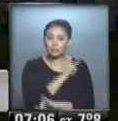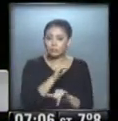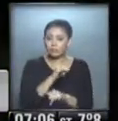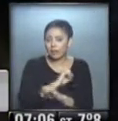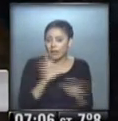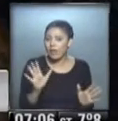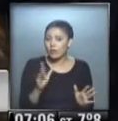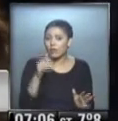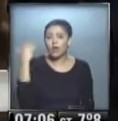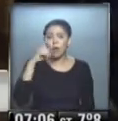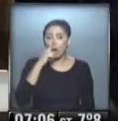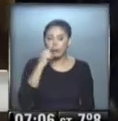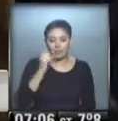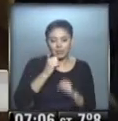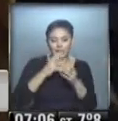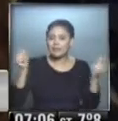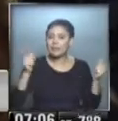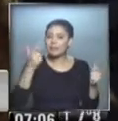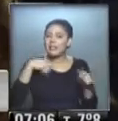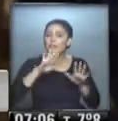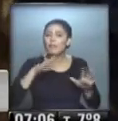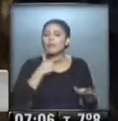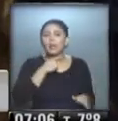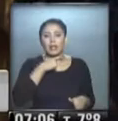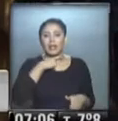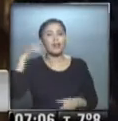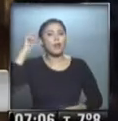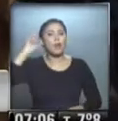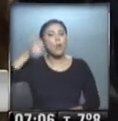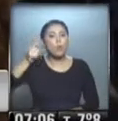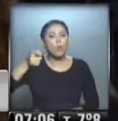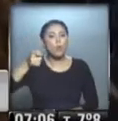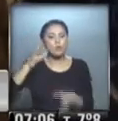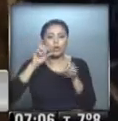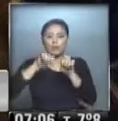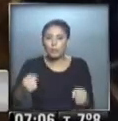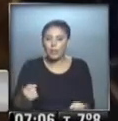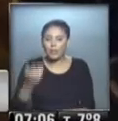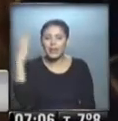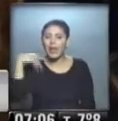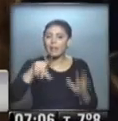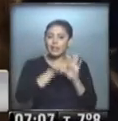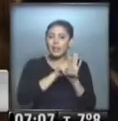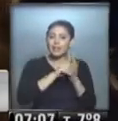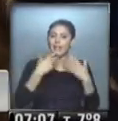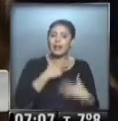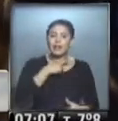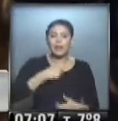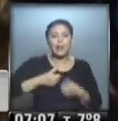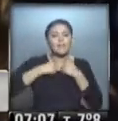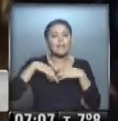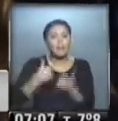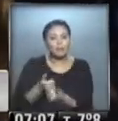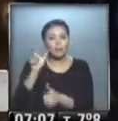con la desaparición de Julio López se intentó frenar el proceso de juicios que se abría después de la nulidad de la ley de obediencia de vida y punto final, y que si